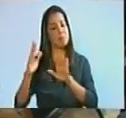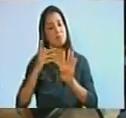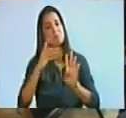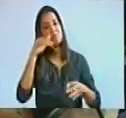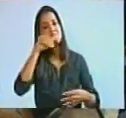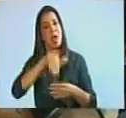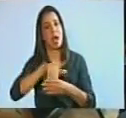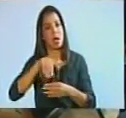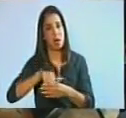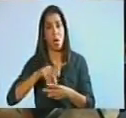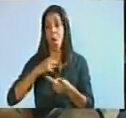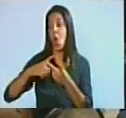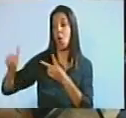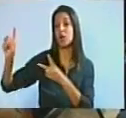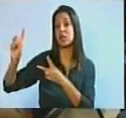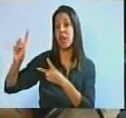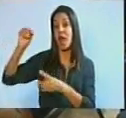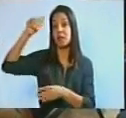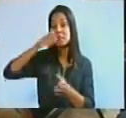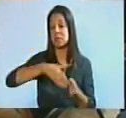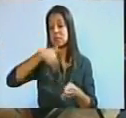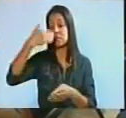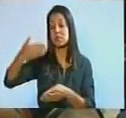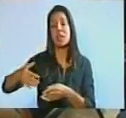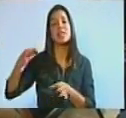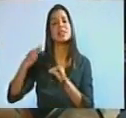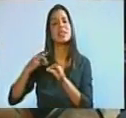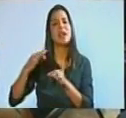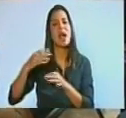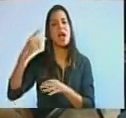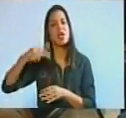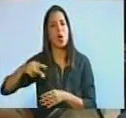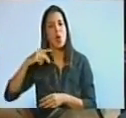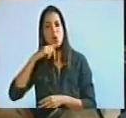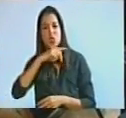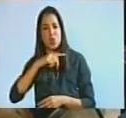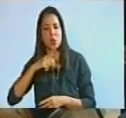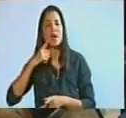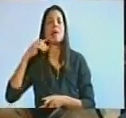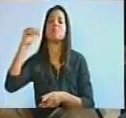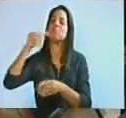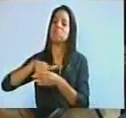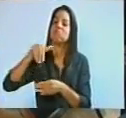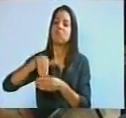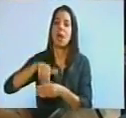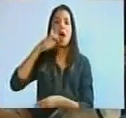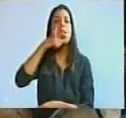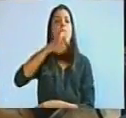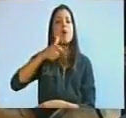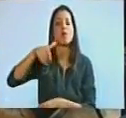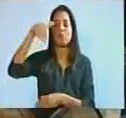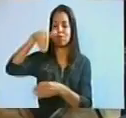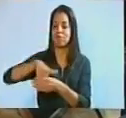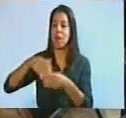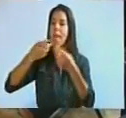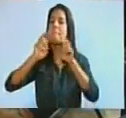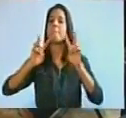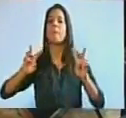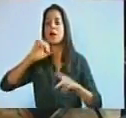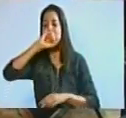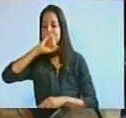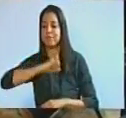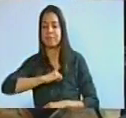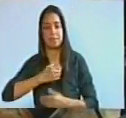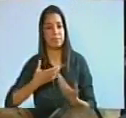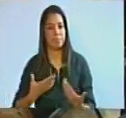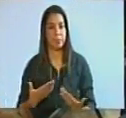las elecciones regionales. Nuestro pueblo ha seguido liderizando la bandera de la paz a pesar de todos